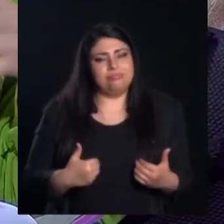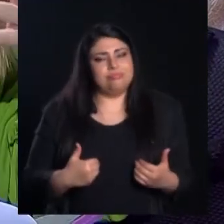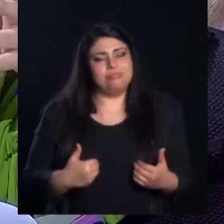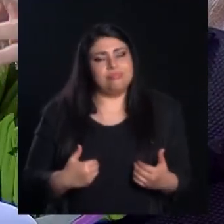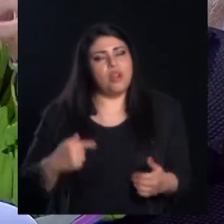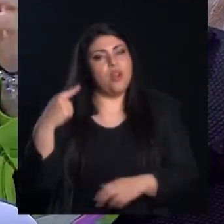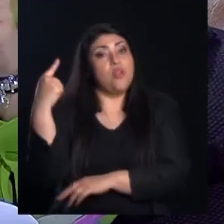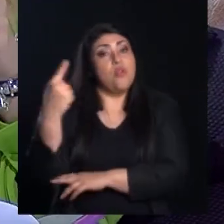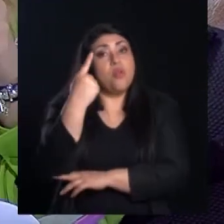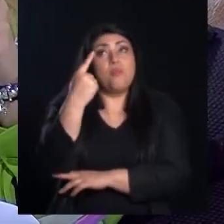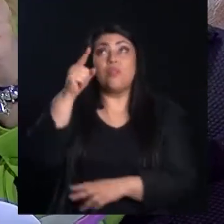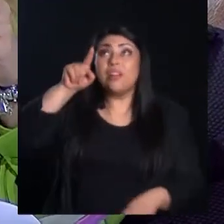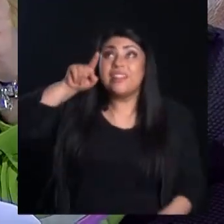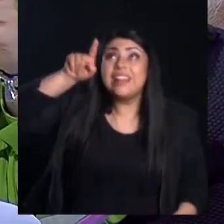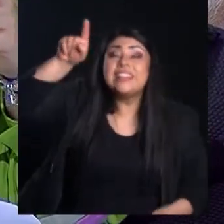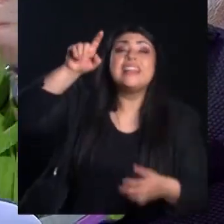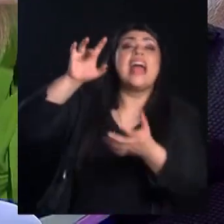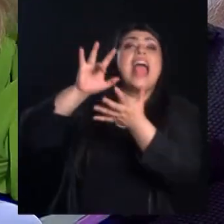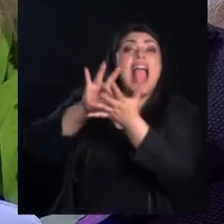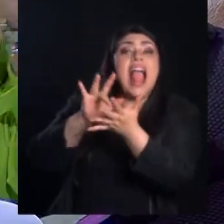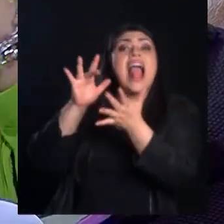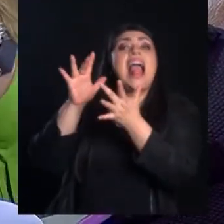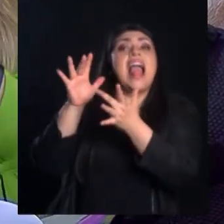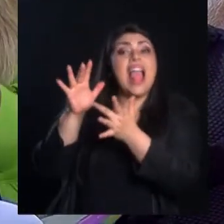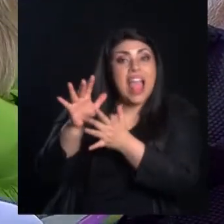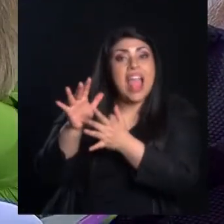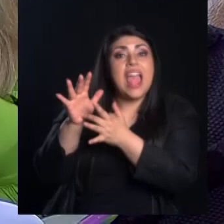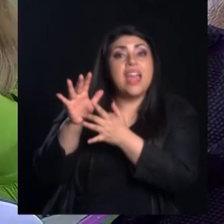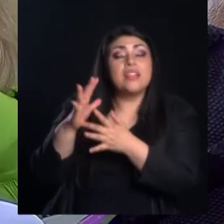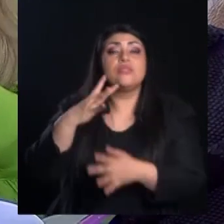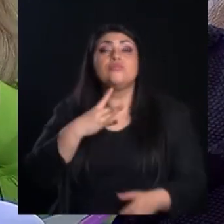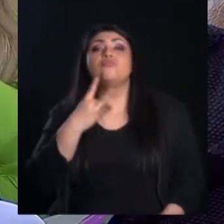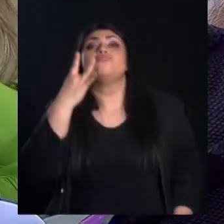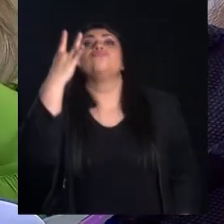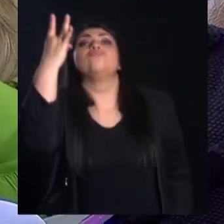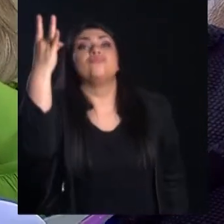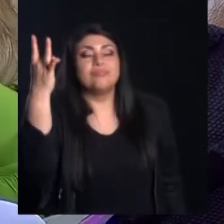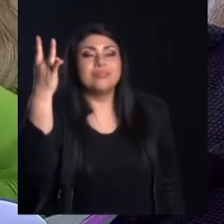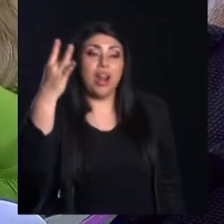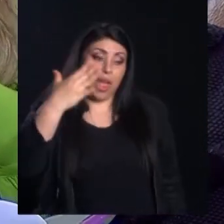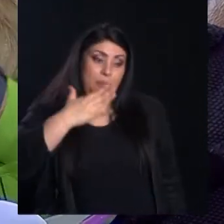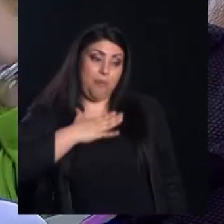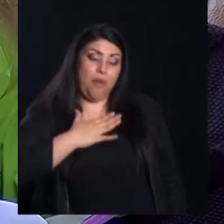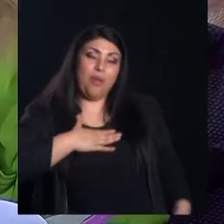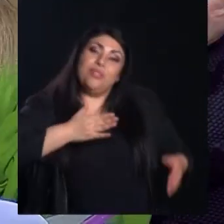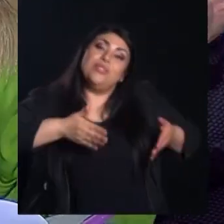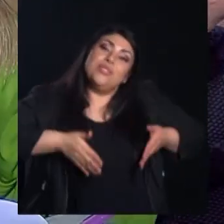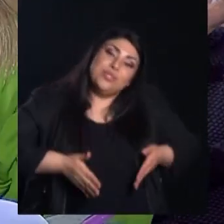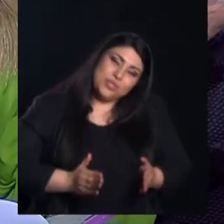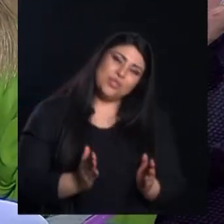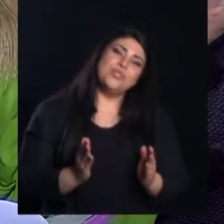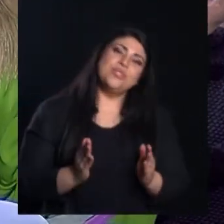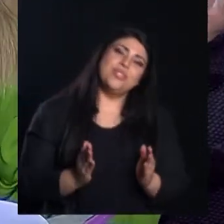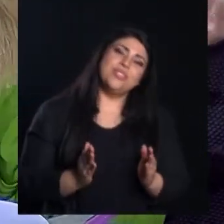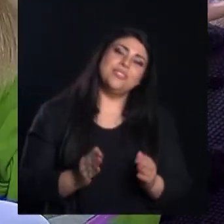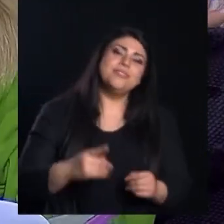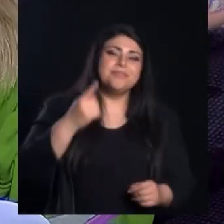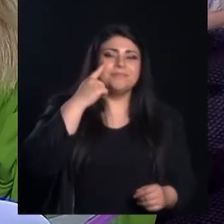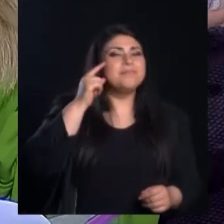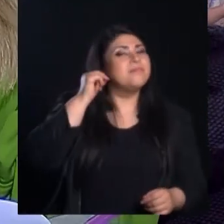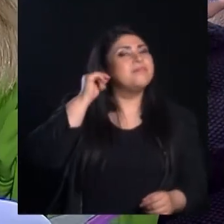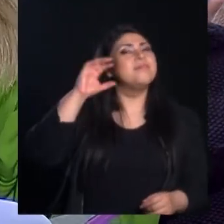sino que se trata de que jesús a dios se le placen usarme porque soy su hija y también tengo el ejemplo de